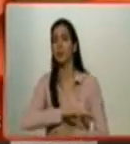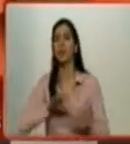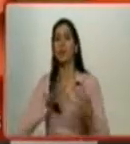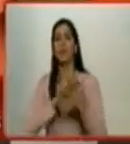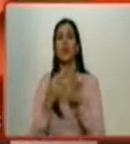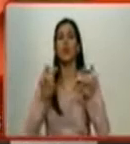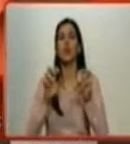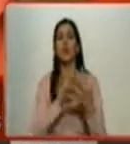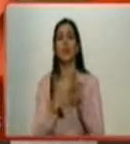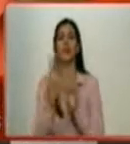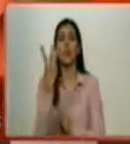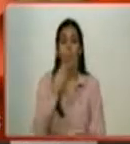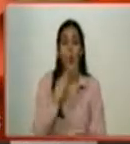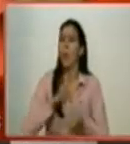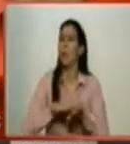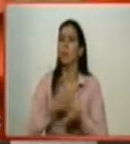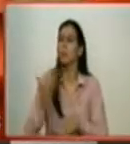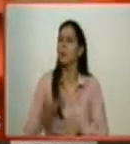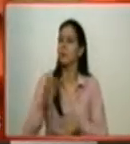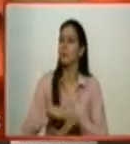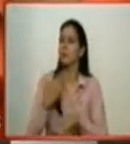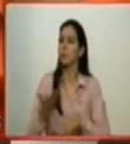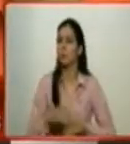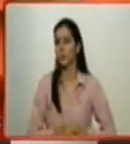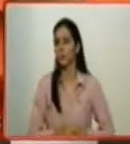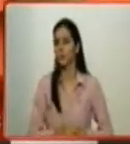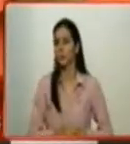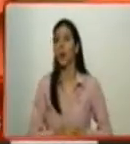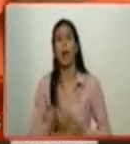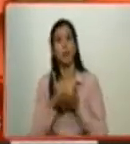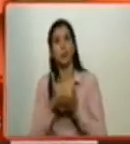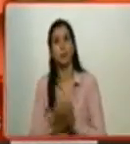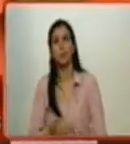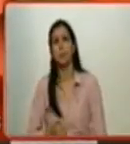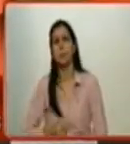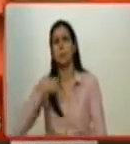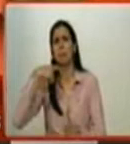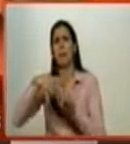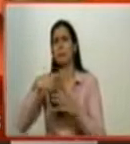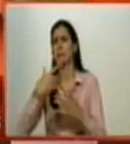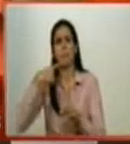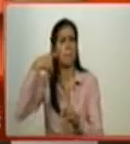transmisión muy importante porque va a beneficiar